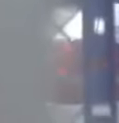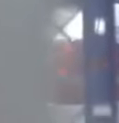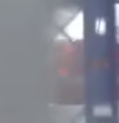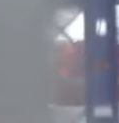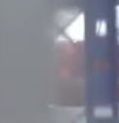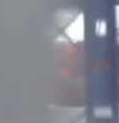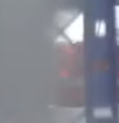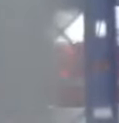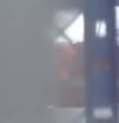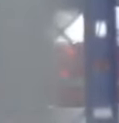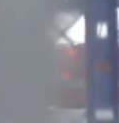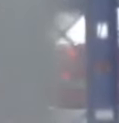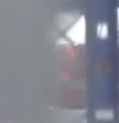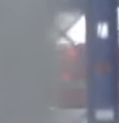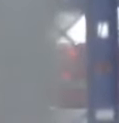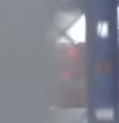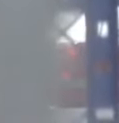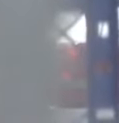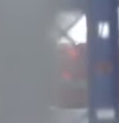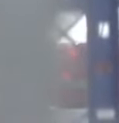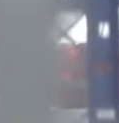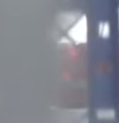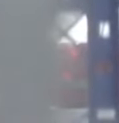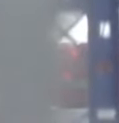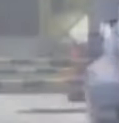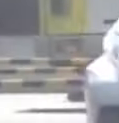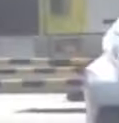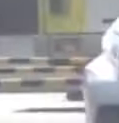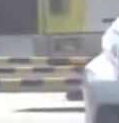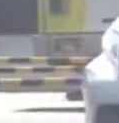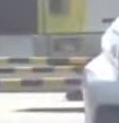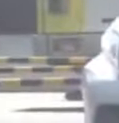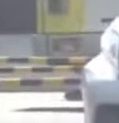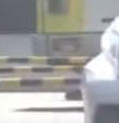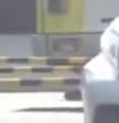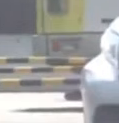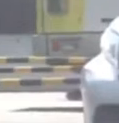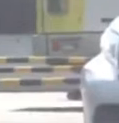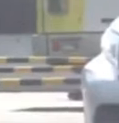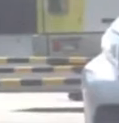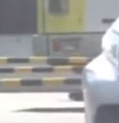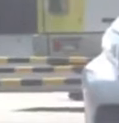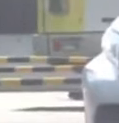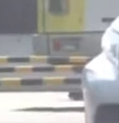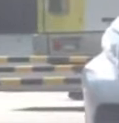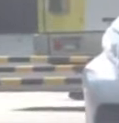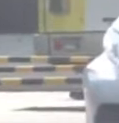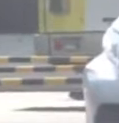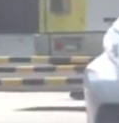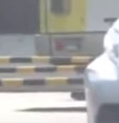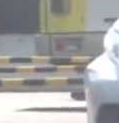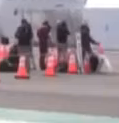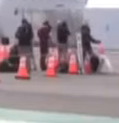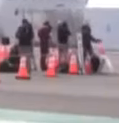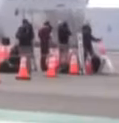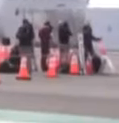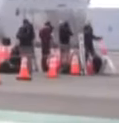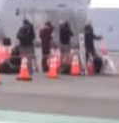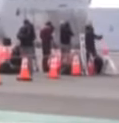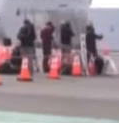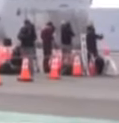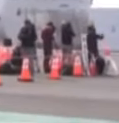a nivel mundial por diferentes continentes. A pesar que habían casos confirmados de coronavirus en muchos países del mundo, la